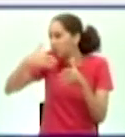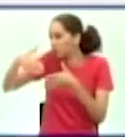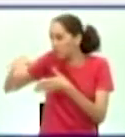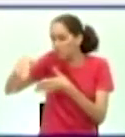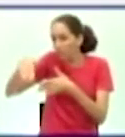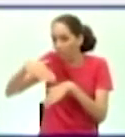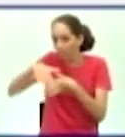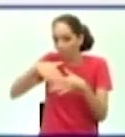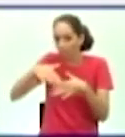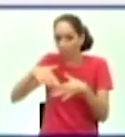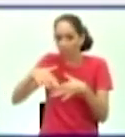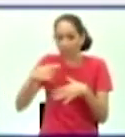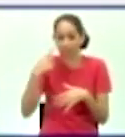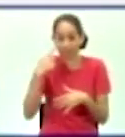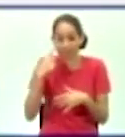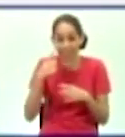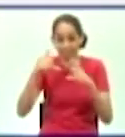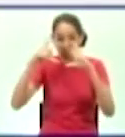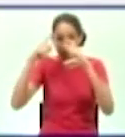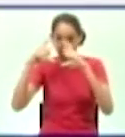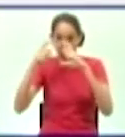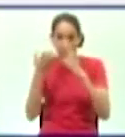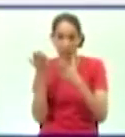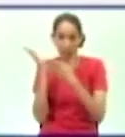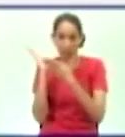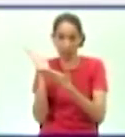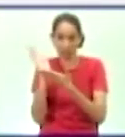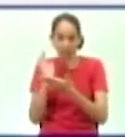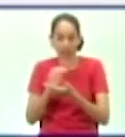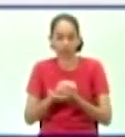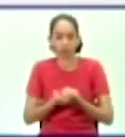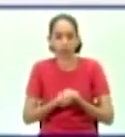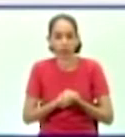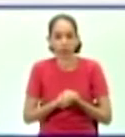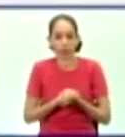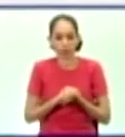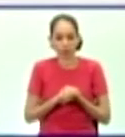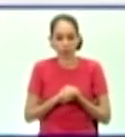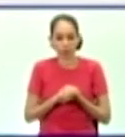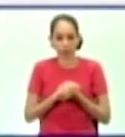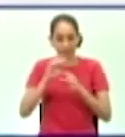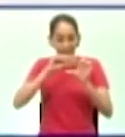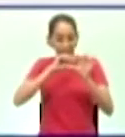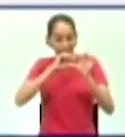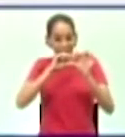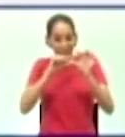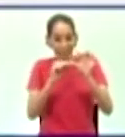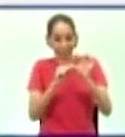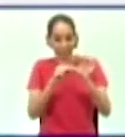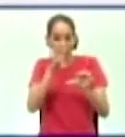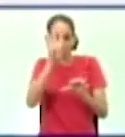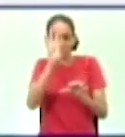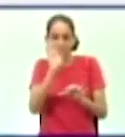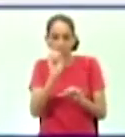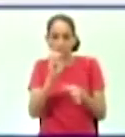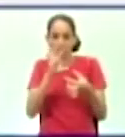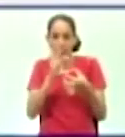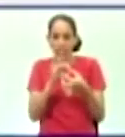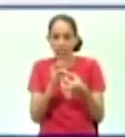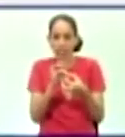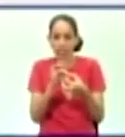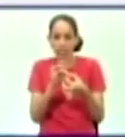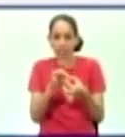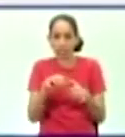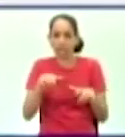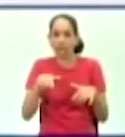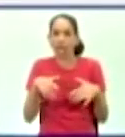PN es igual a OP y el ángulo N es igual a 40 grados. En el inciso A